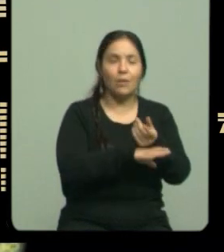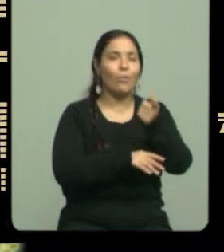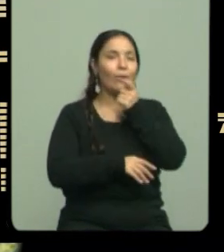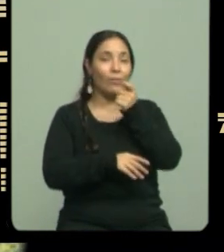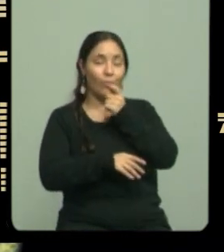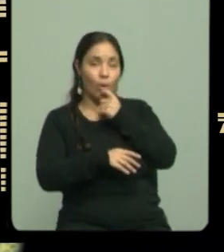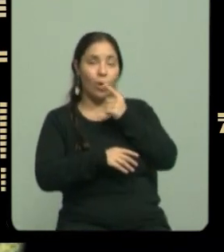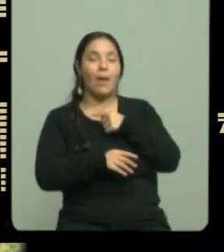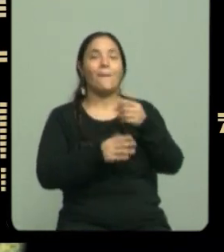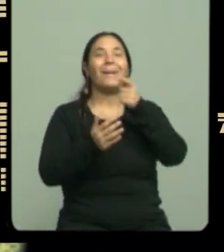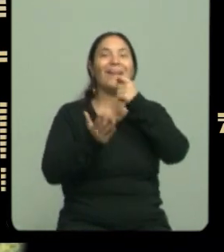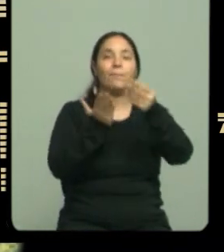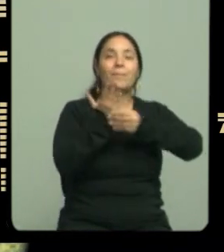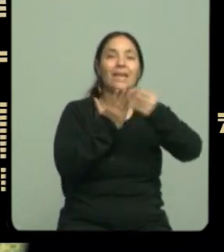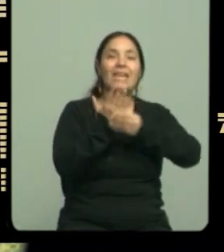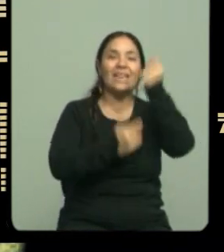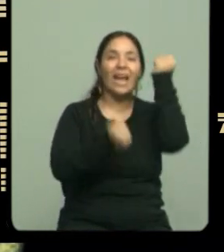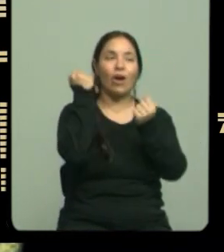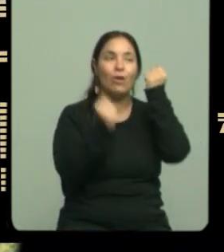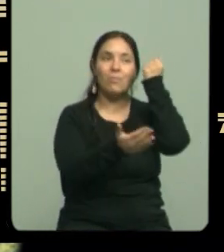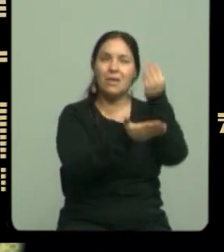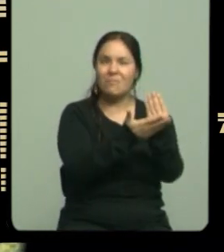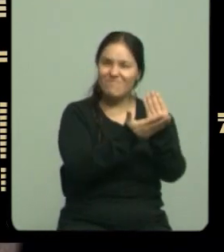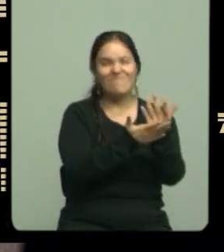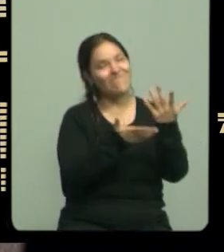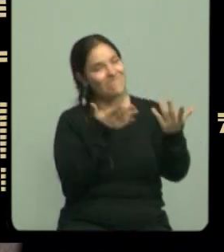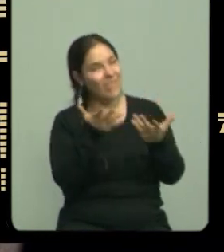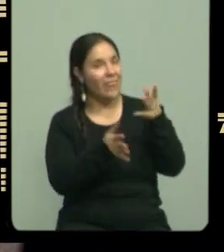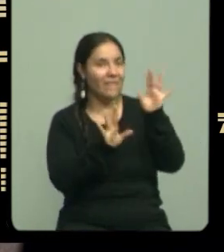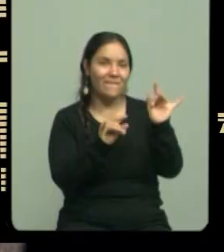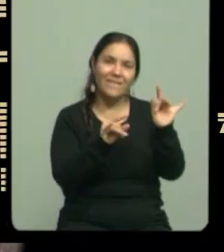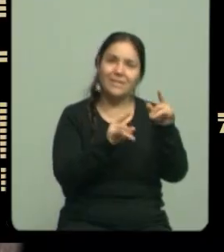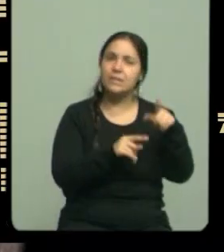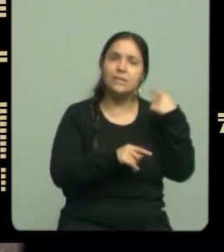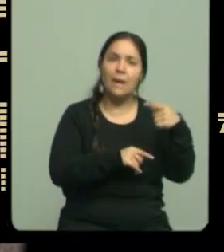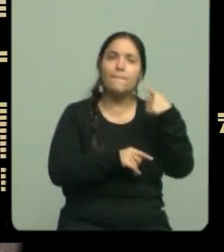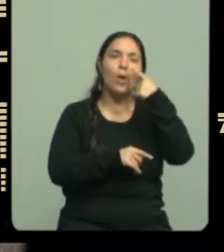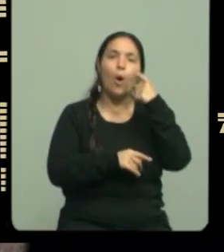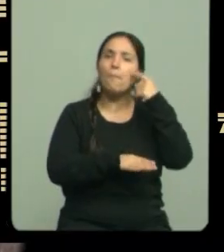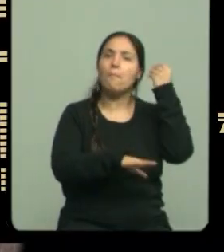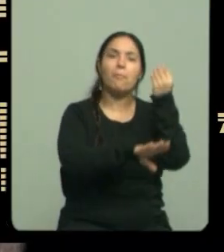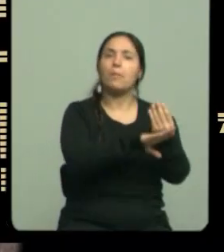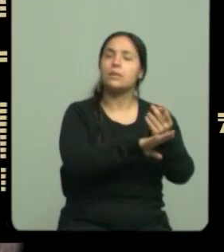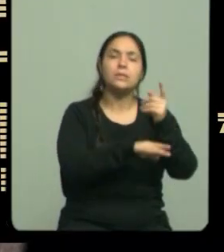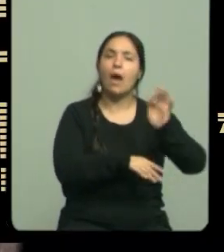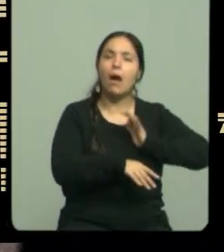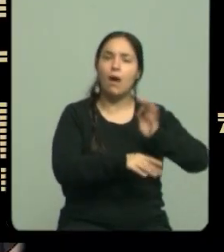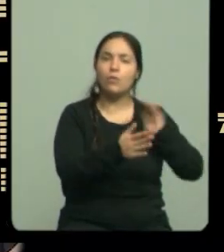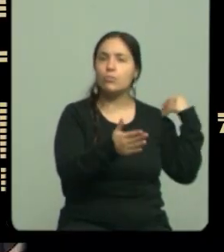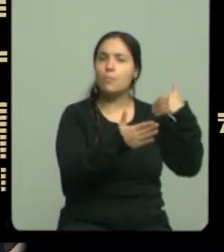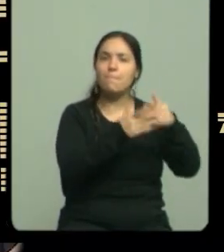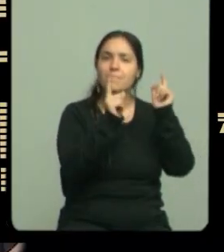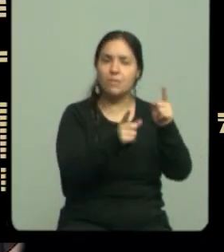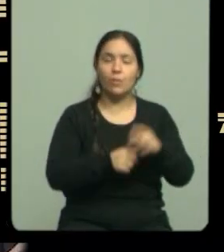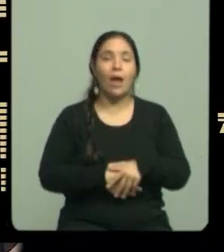Digo, es difícil ver un ministro o una ministra de Economía cuando se entiende que en general son hombres los que han ocupado esos lugares,